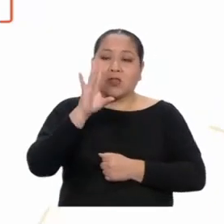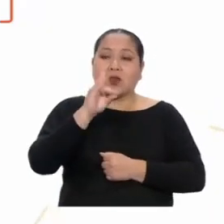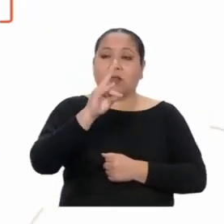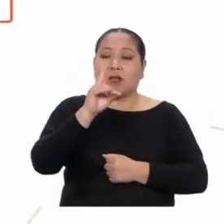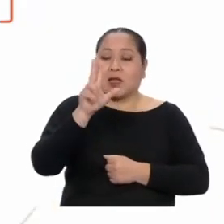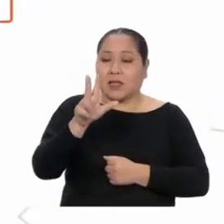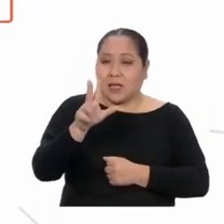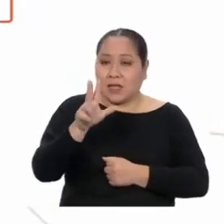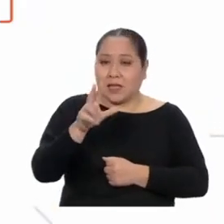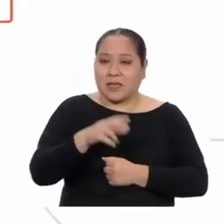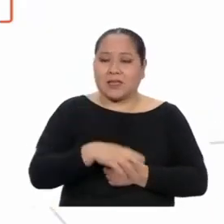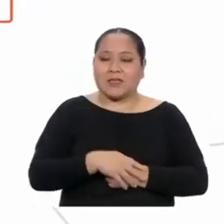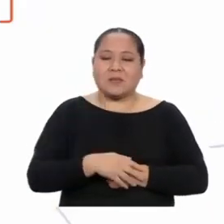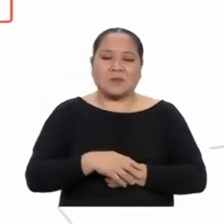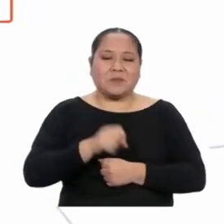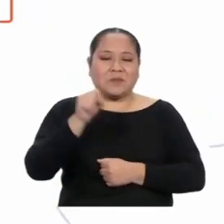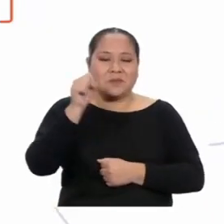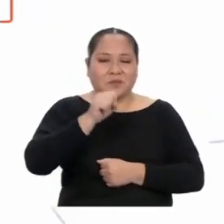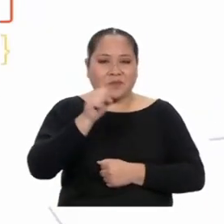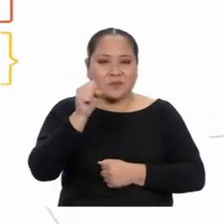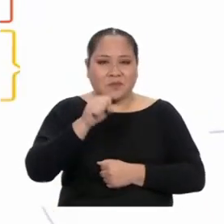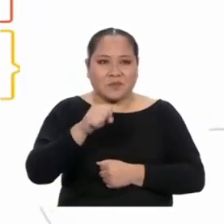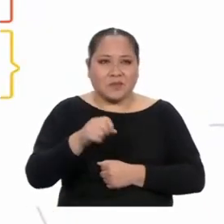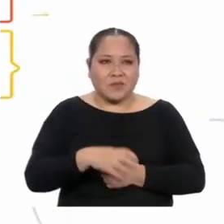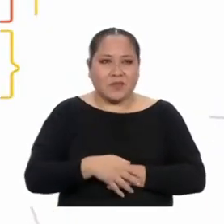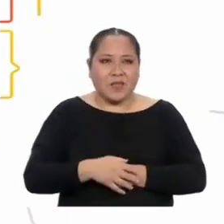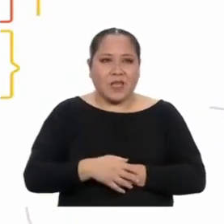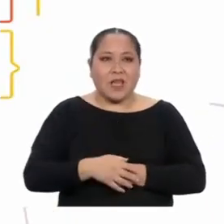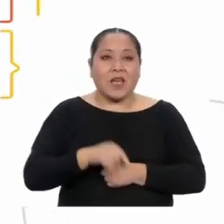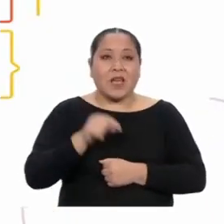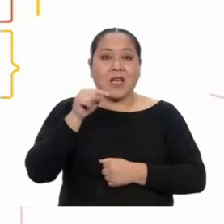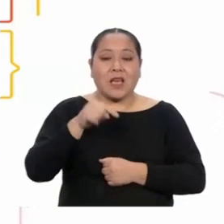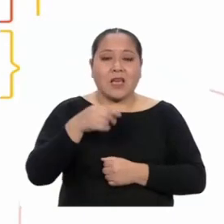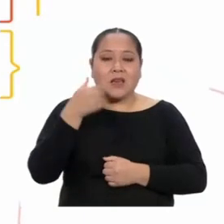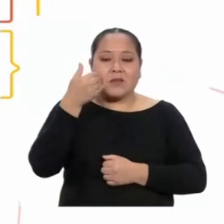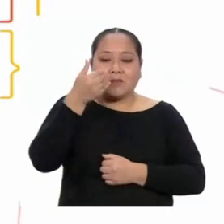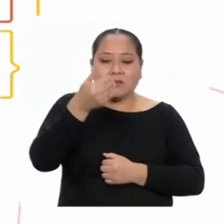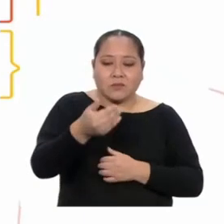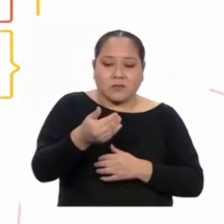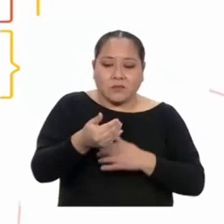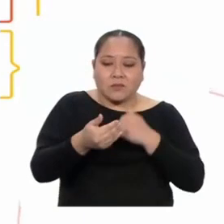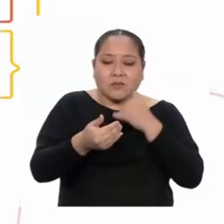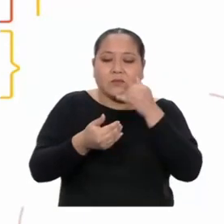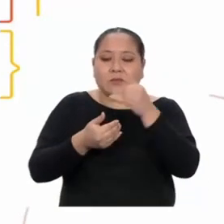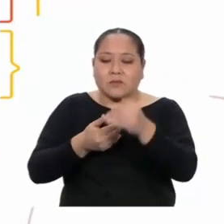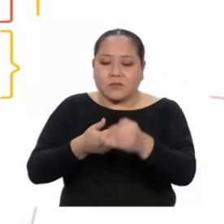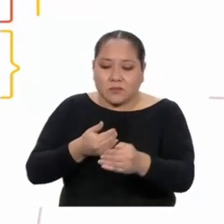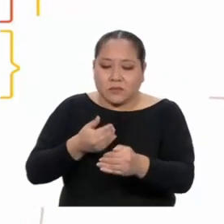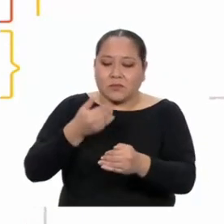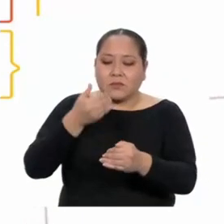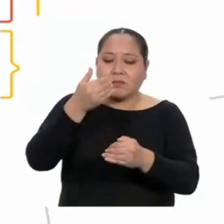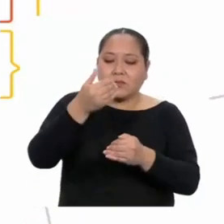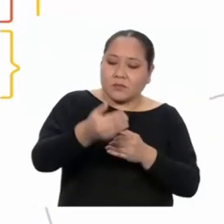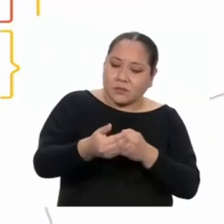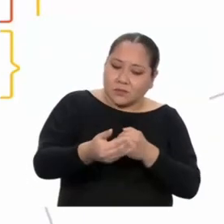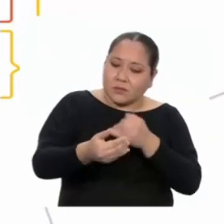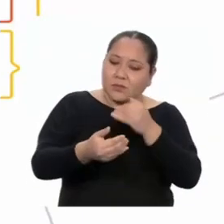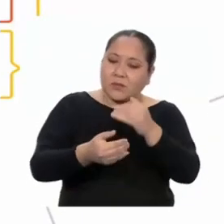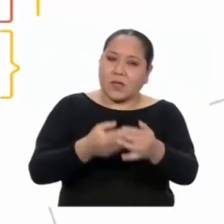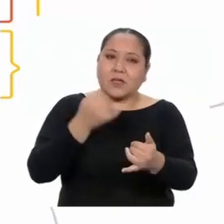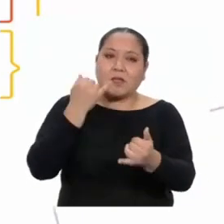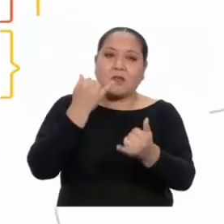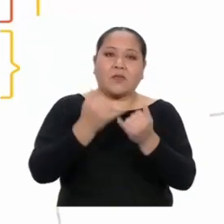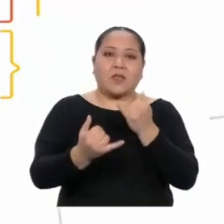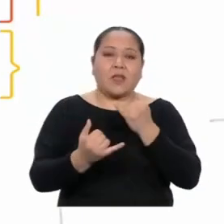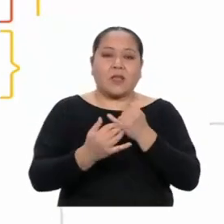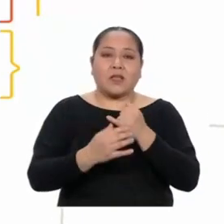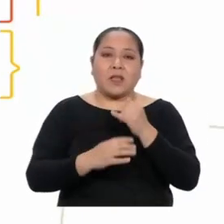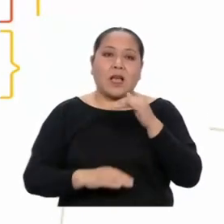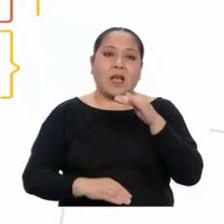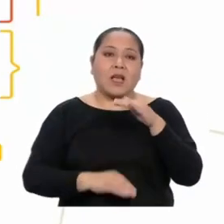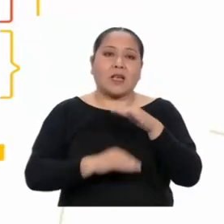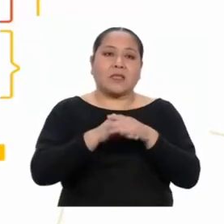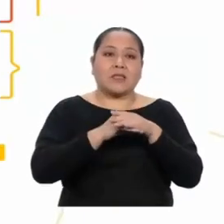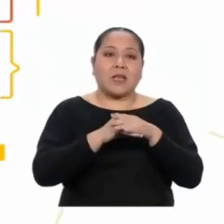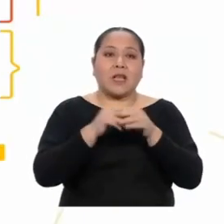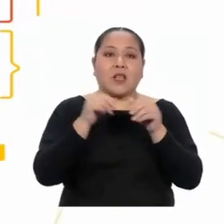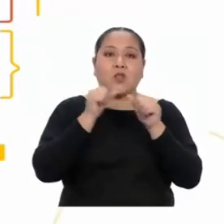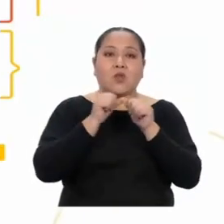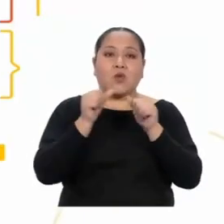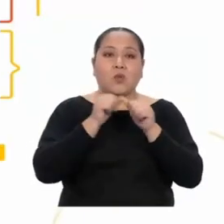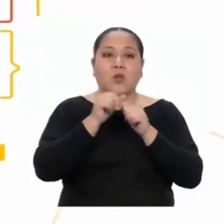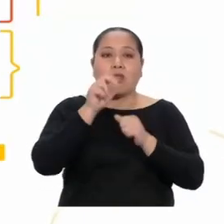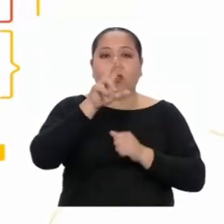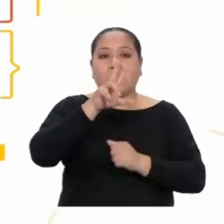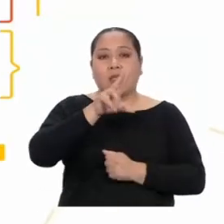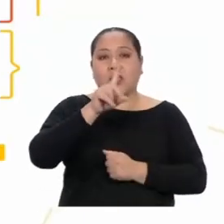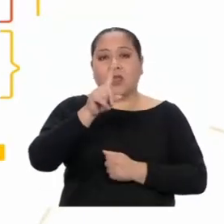312.373. Sí, y hay que hacerlo de forma sucesiva hasta el final, o sea, hasta llegar al individuo número